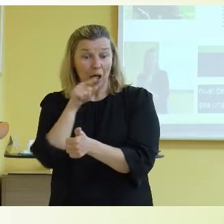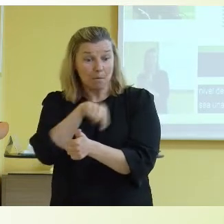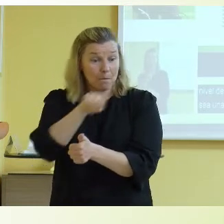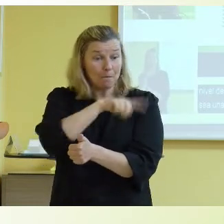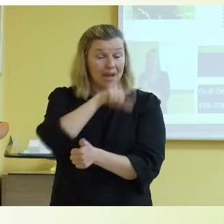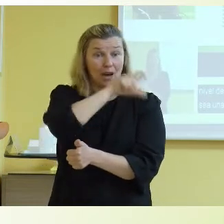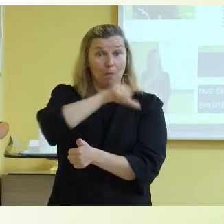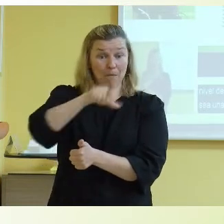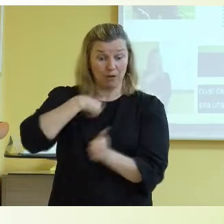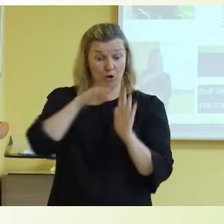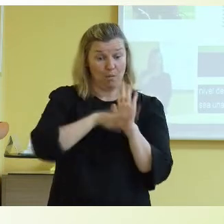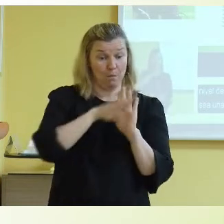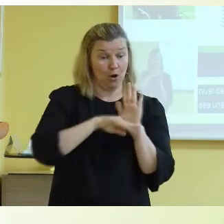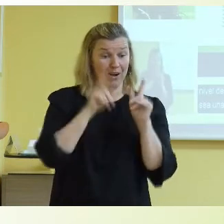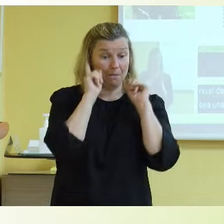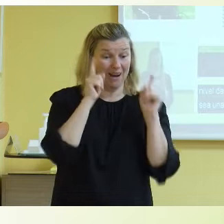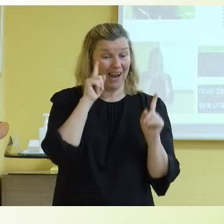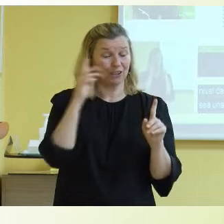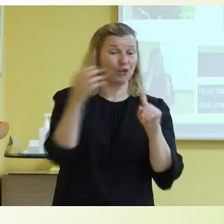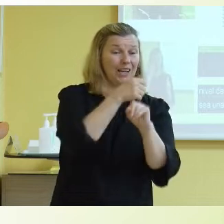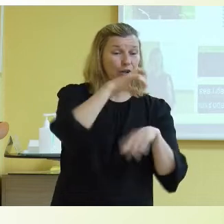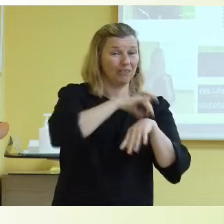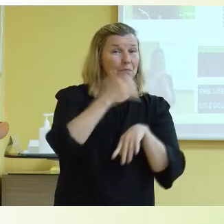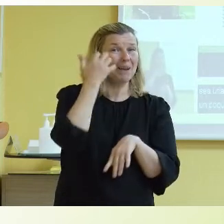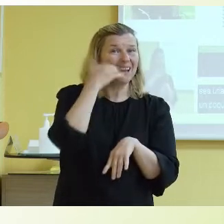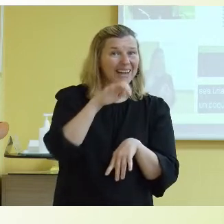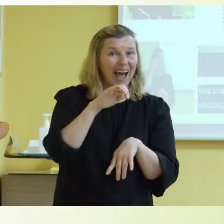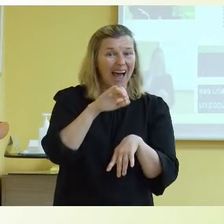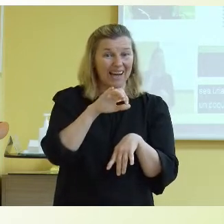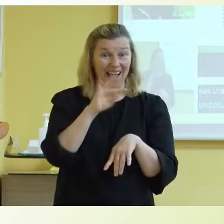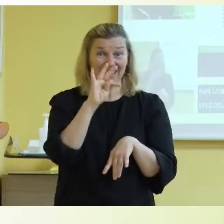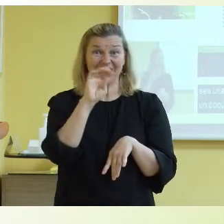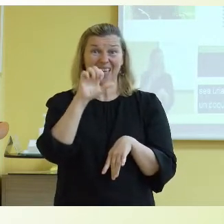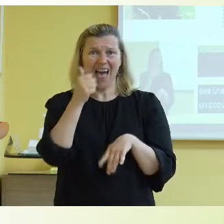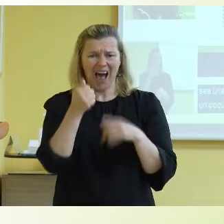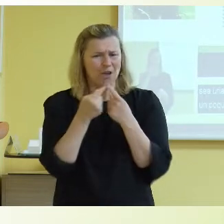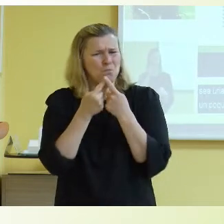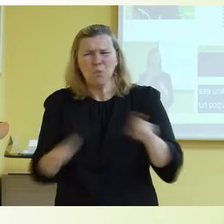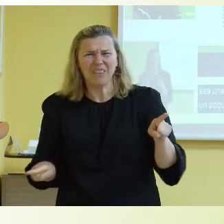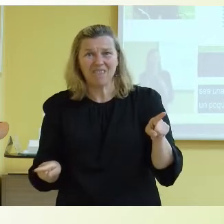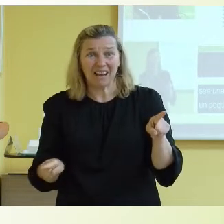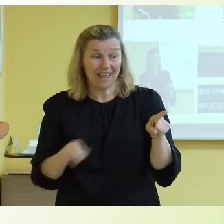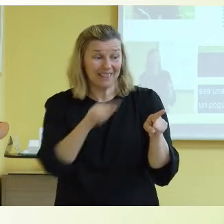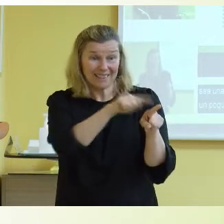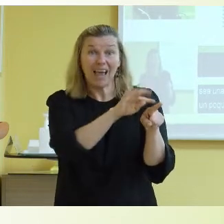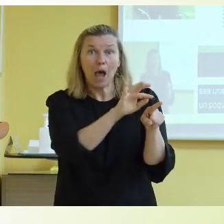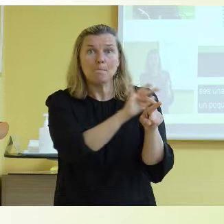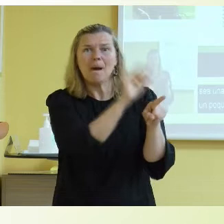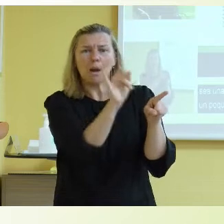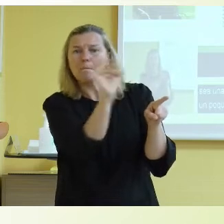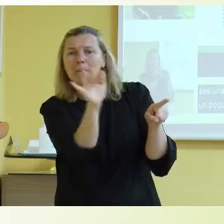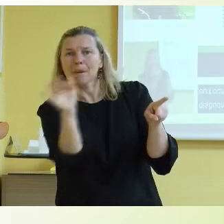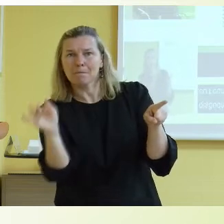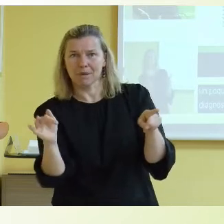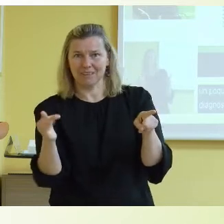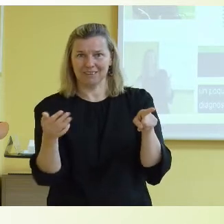nosotros vemos en nuestro programa de casos de diagnóstico de enfermedades raras, donde el fenotipo TEA ocupa un lugar, pero al lado de muchas otras patologías, de muchas